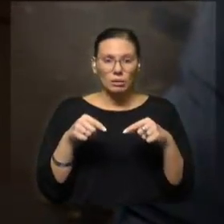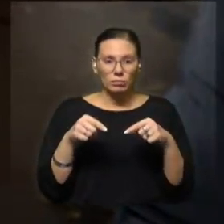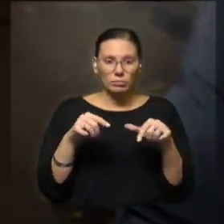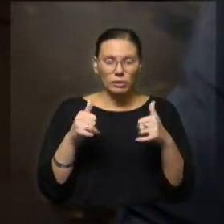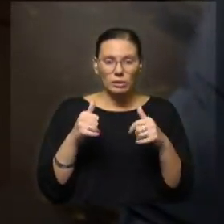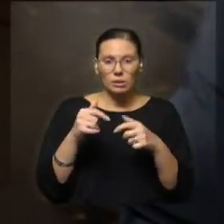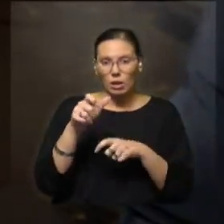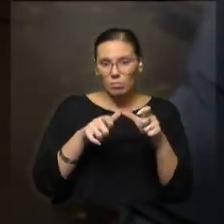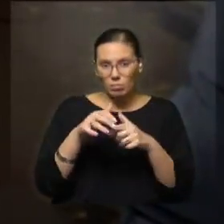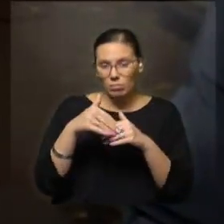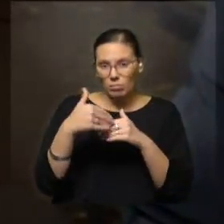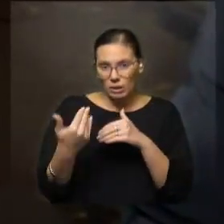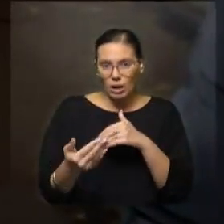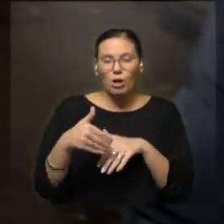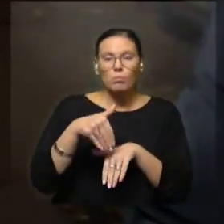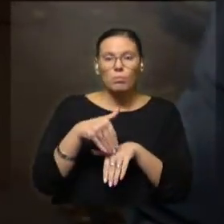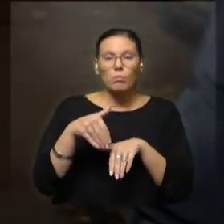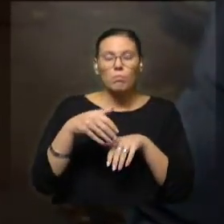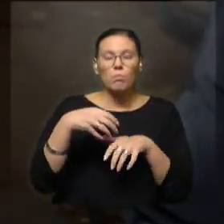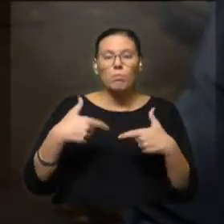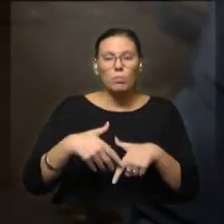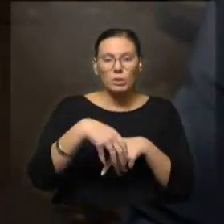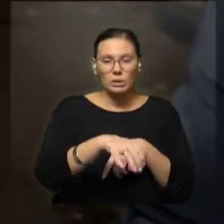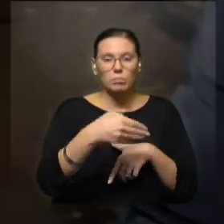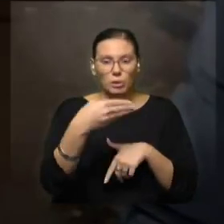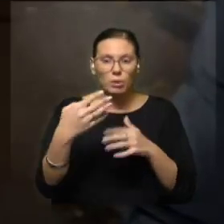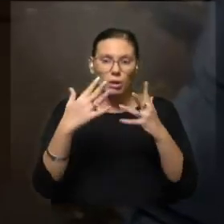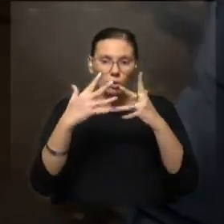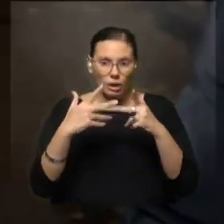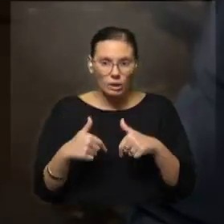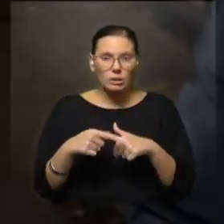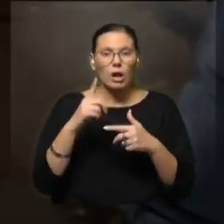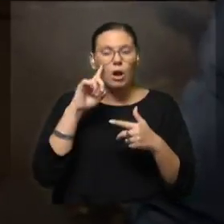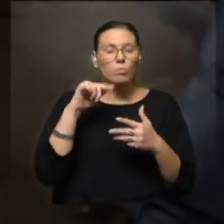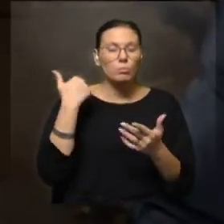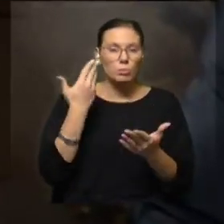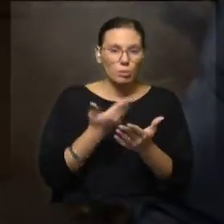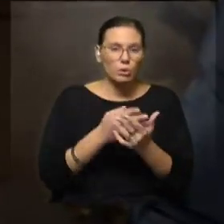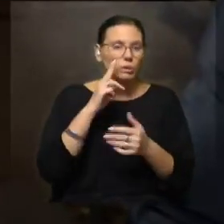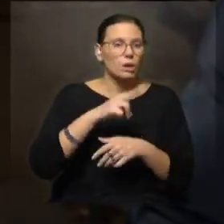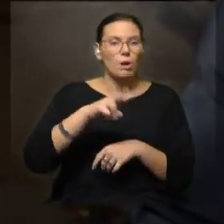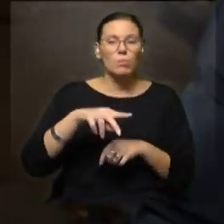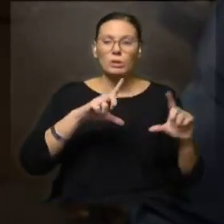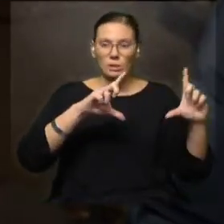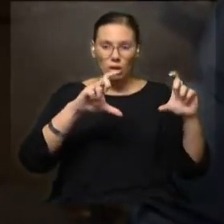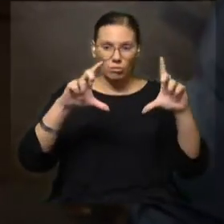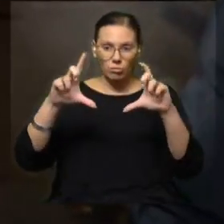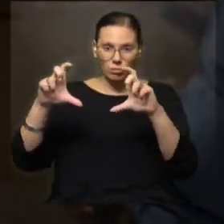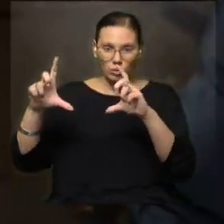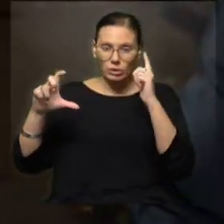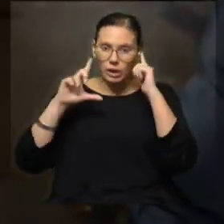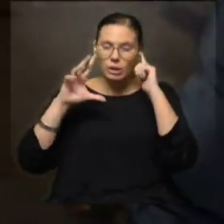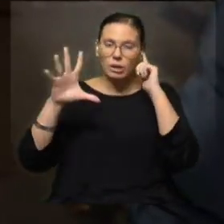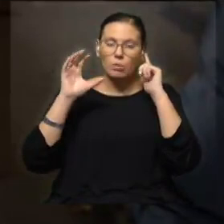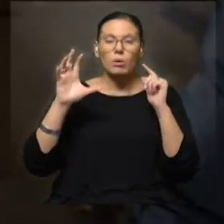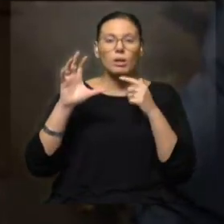los vecinos del municipio B, a través de la Intersocial del municipio B, se organizaron y traen una propuesta de una muestra fotográfica en conmemoración